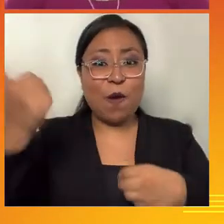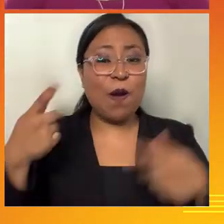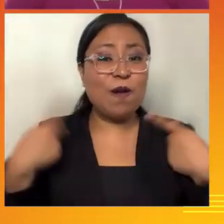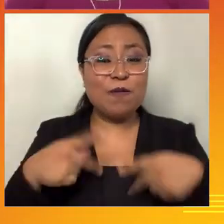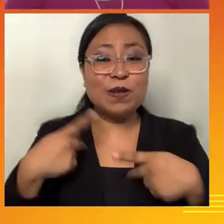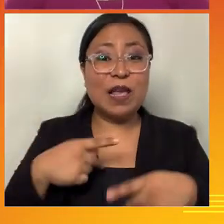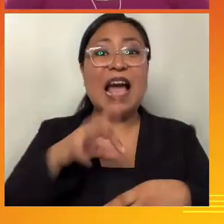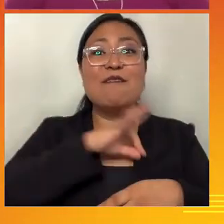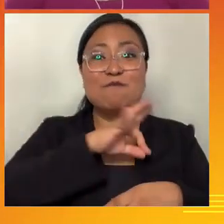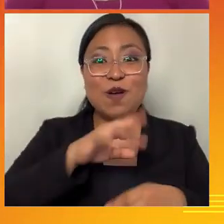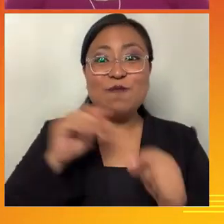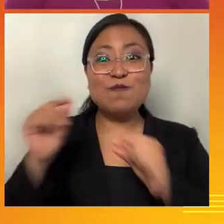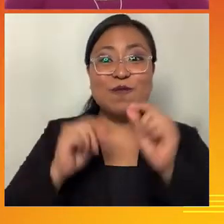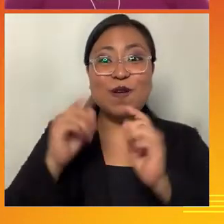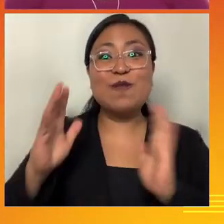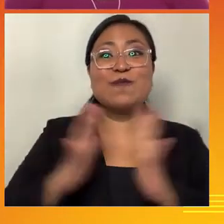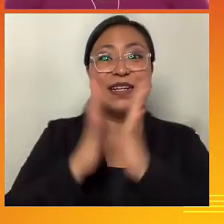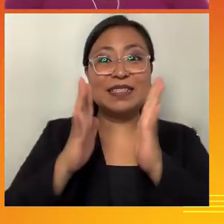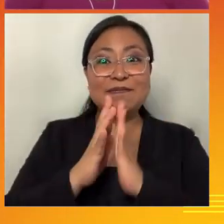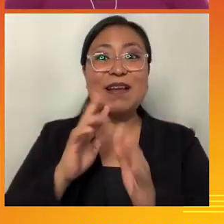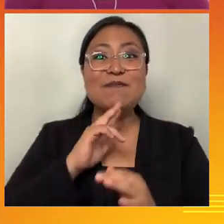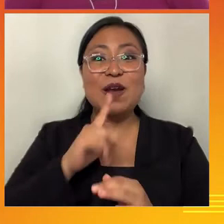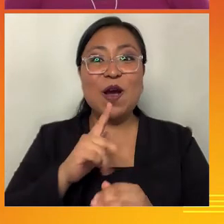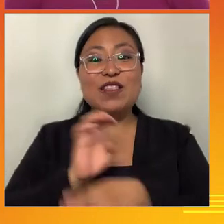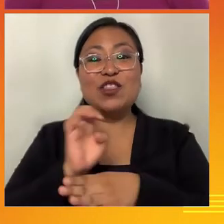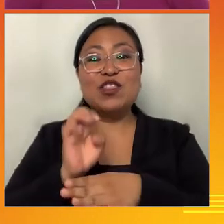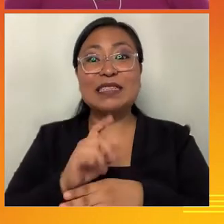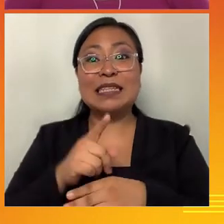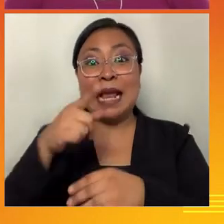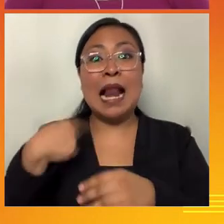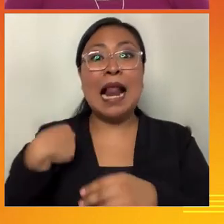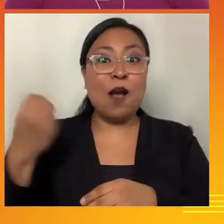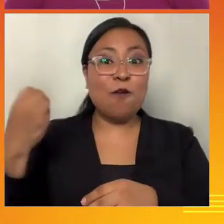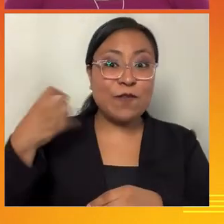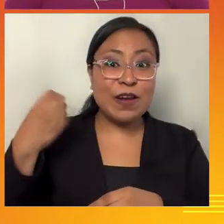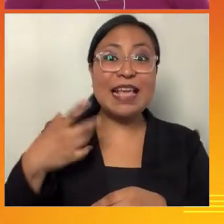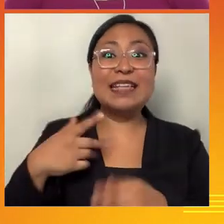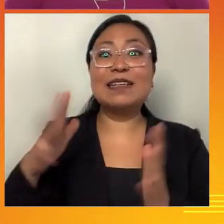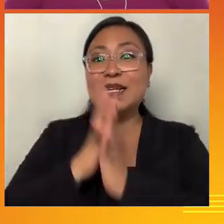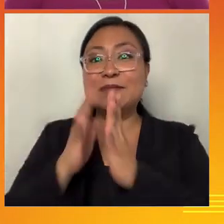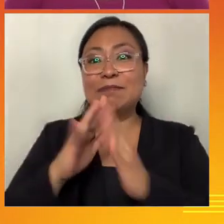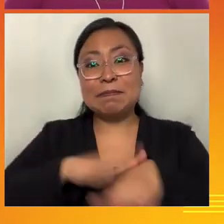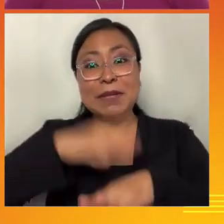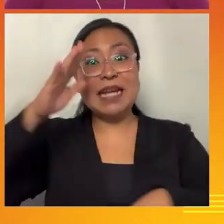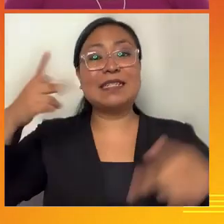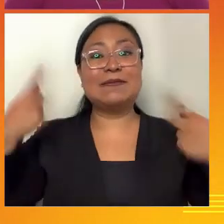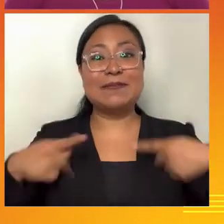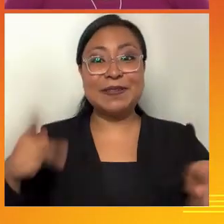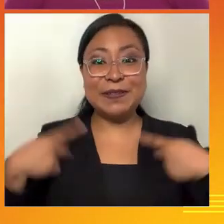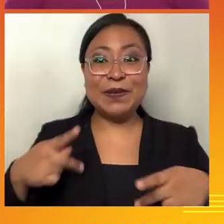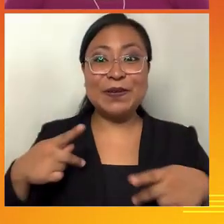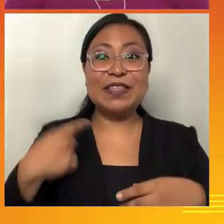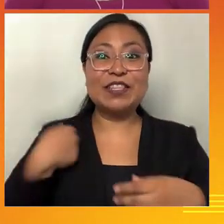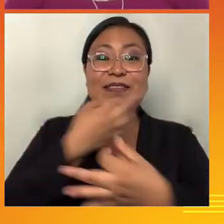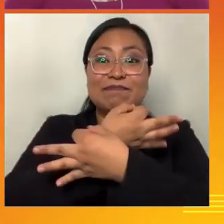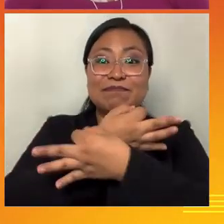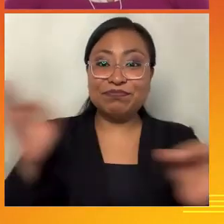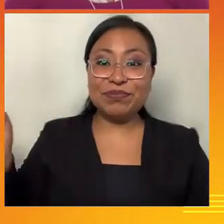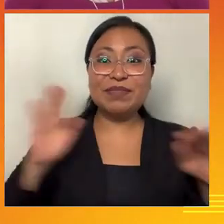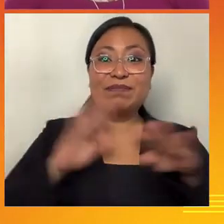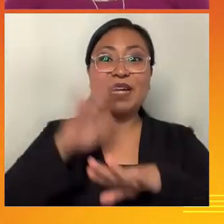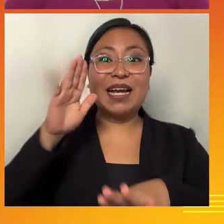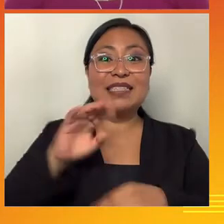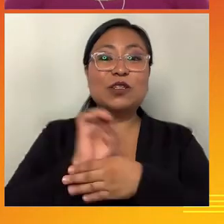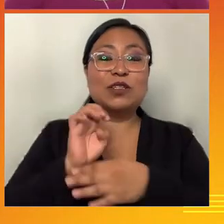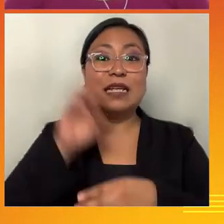a este entorno pudieran asistir a él, ¿no? Y ahora nos damos cuenta que si hacemos un evento virtual, pues